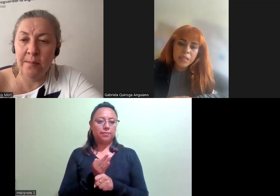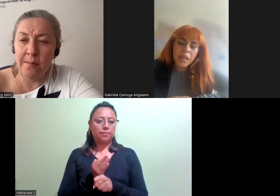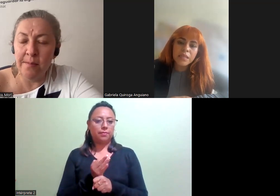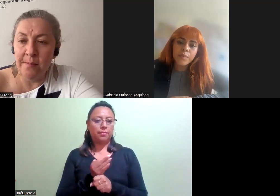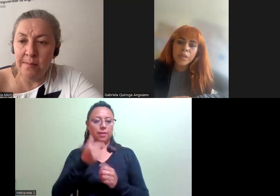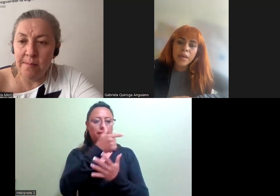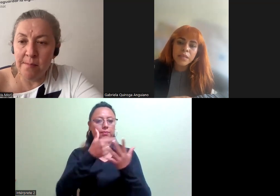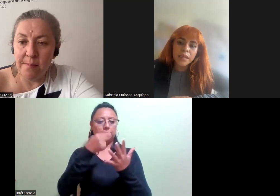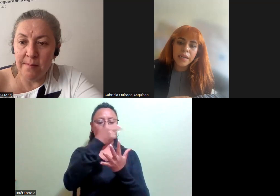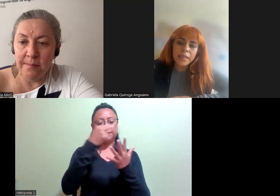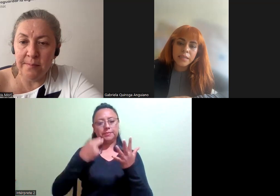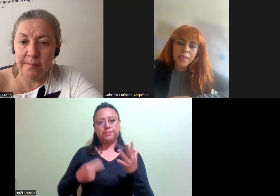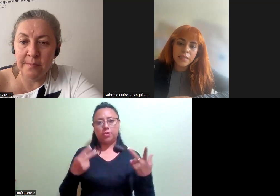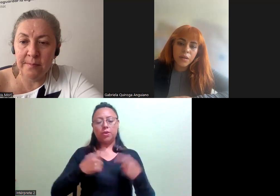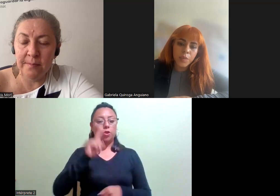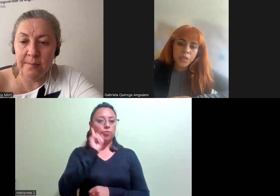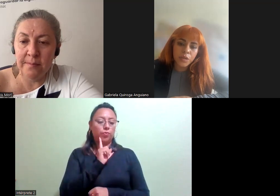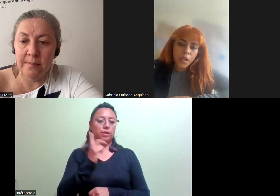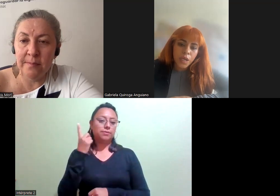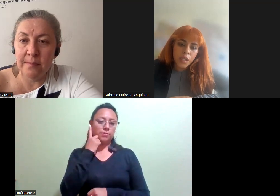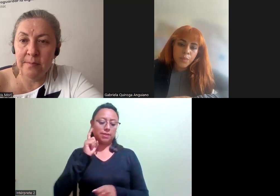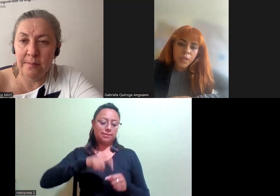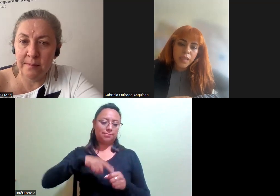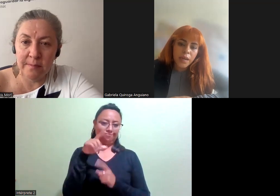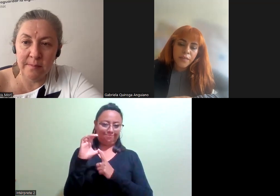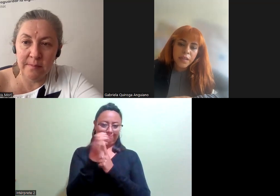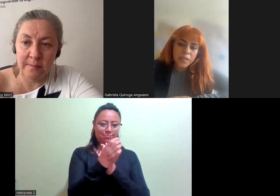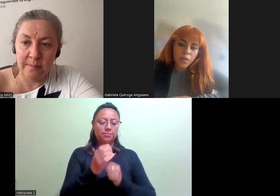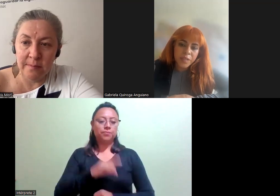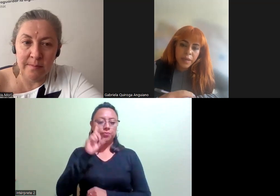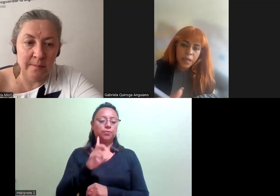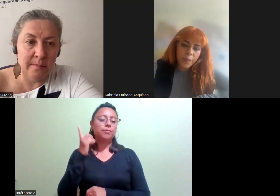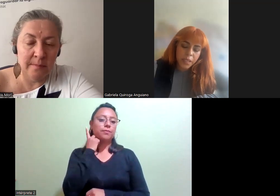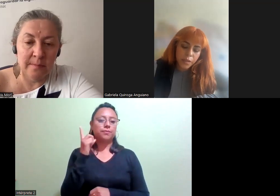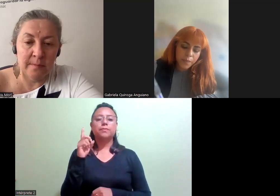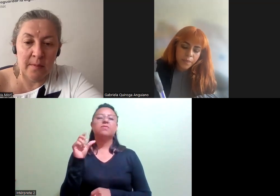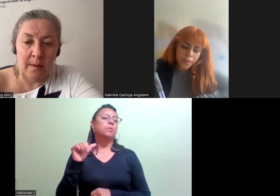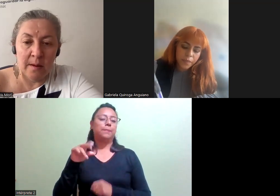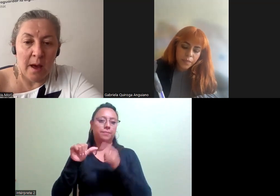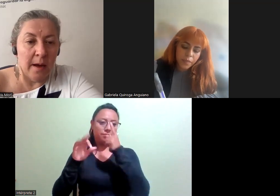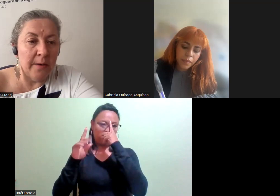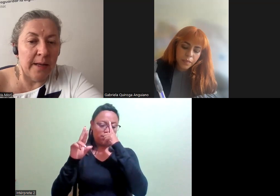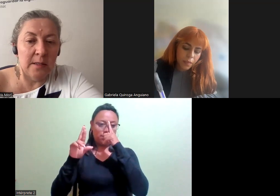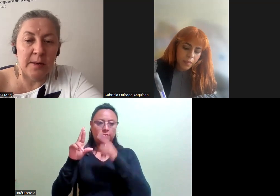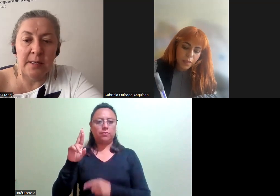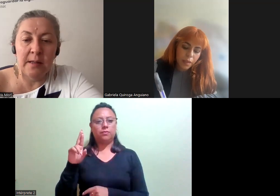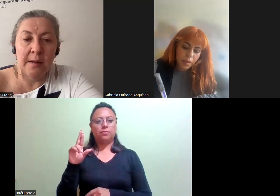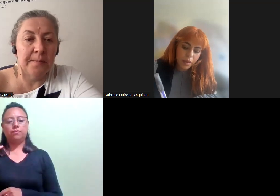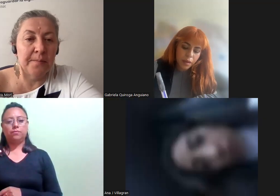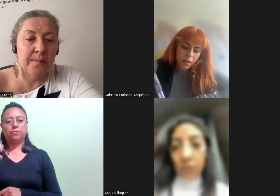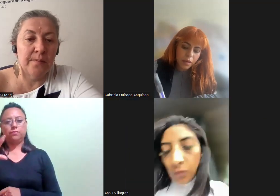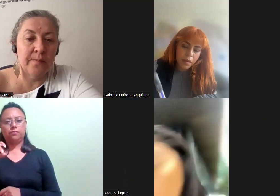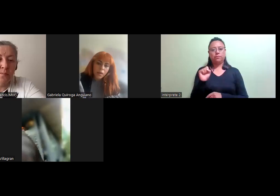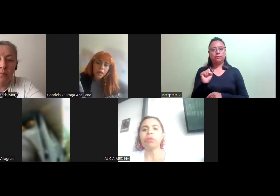asistencia de las diputadas integrantes de esta comisión. Diputada Ana Francis López Vajen Patiño. Ana Francis